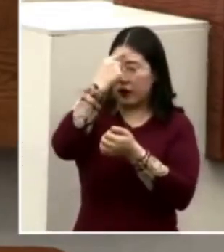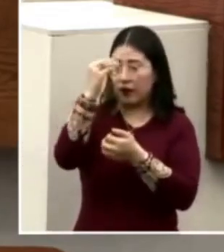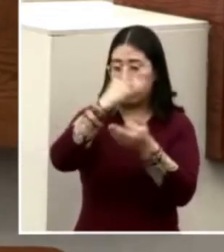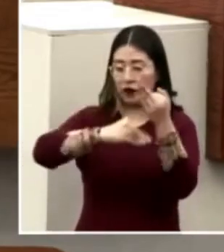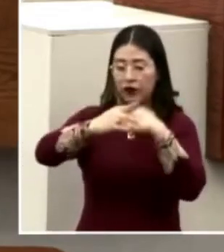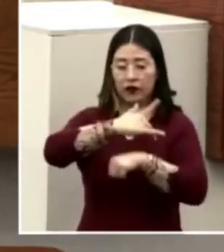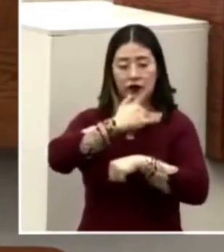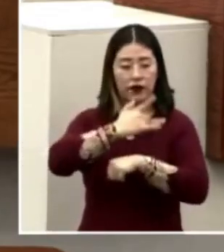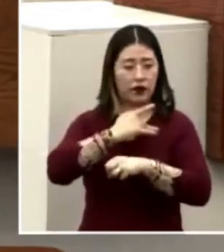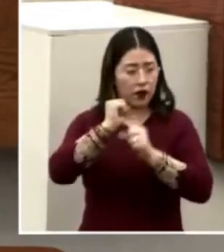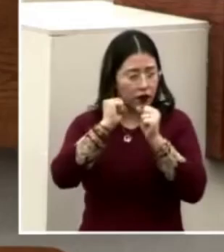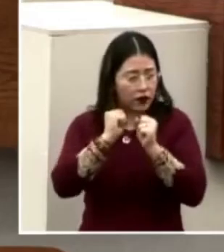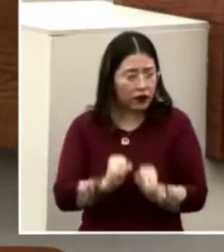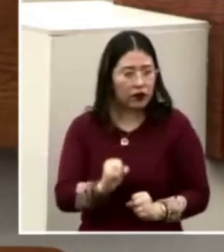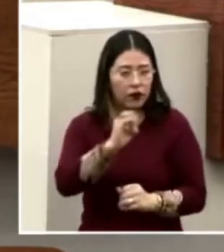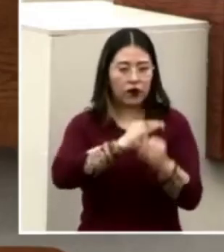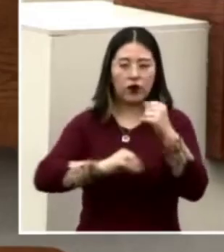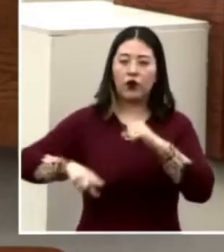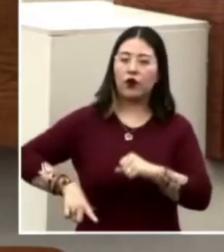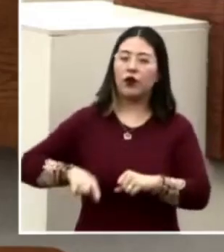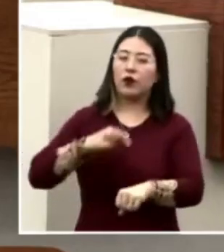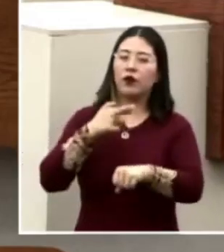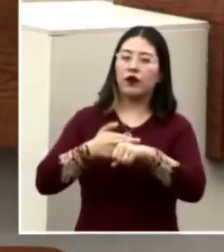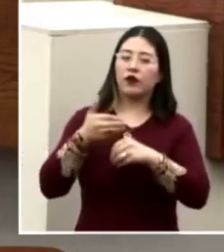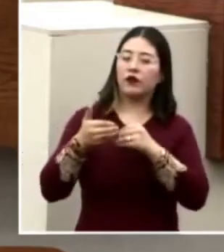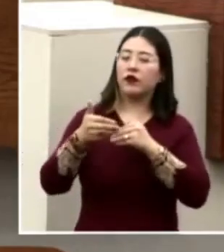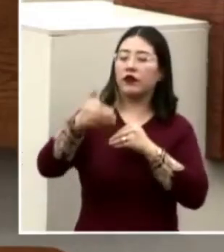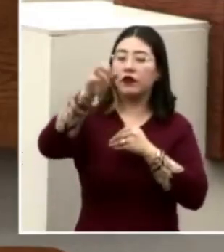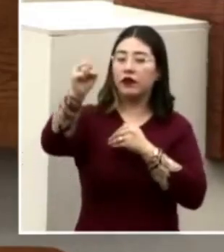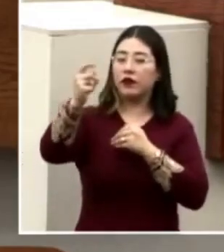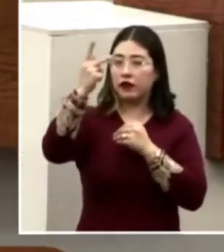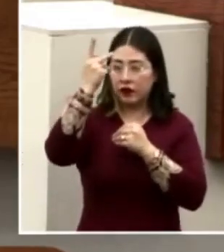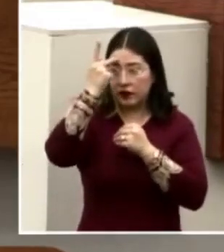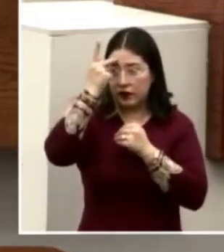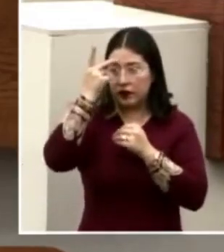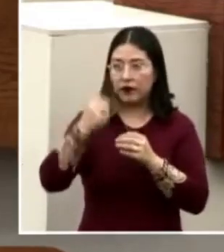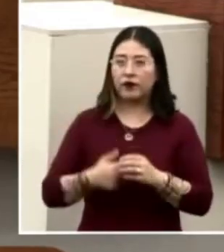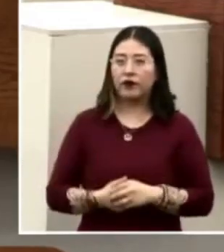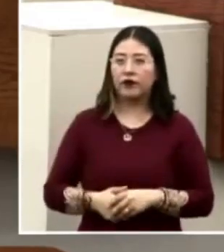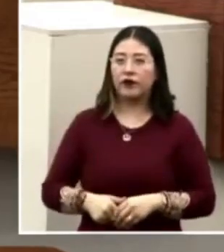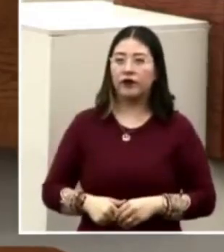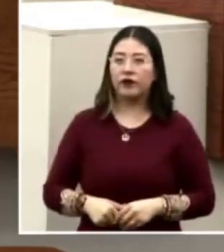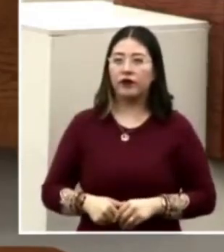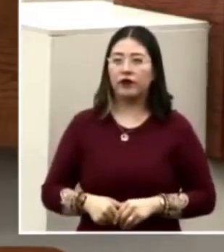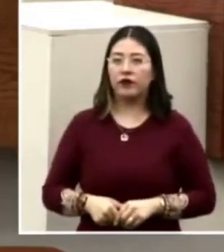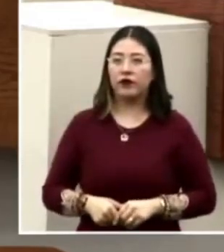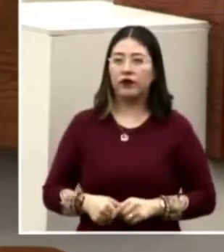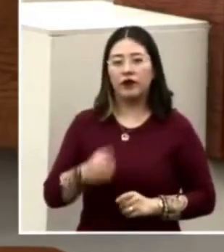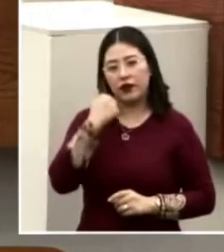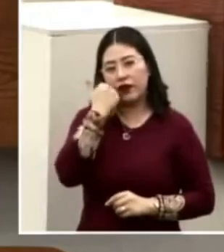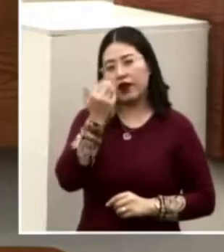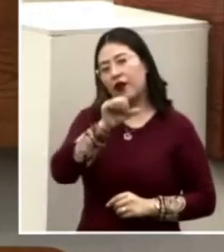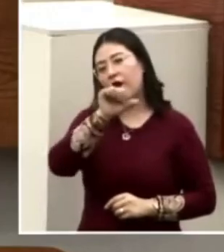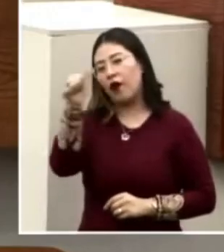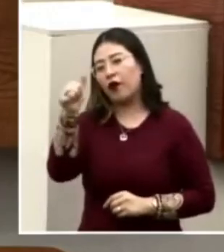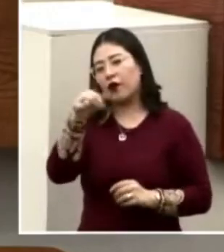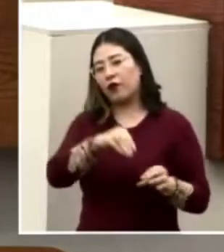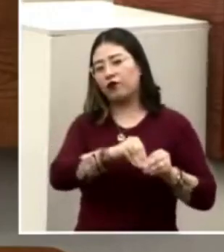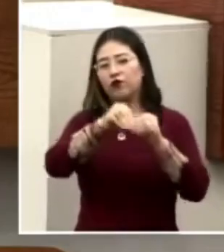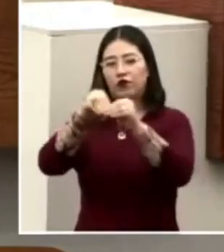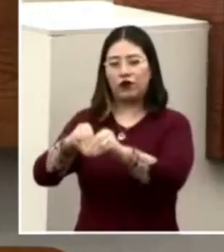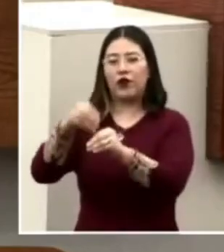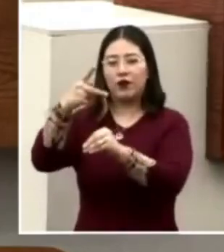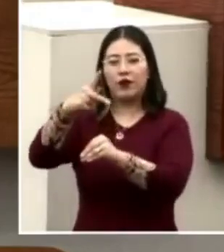que va a ser un gran gobernador de San Luis Potosí. Me late que ya se quiere ir a otra posición, porque en el Salón